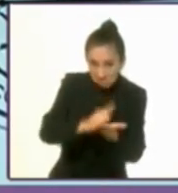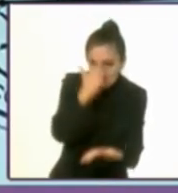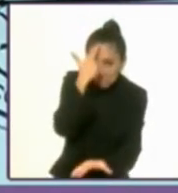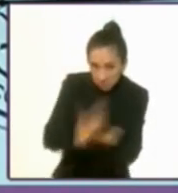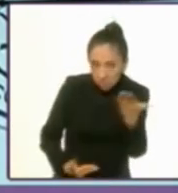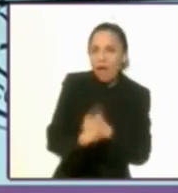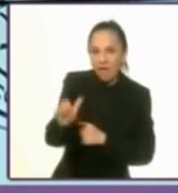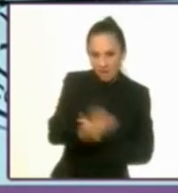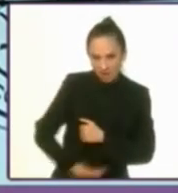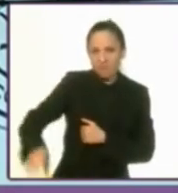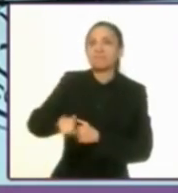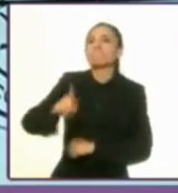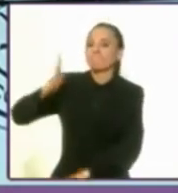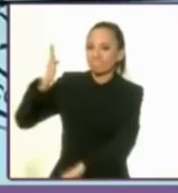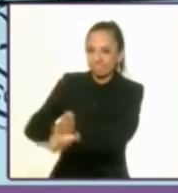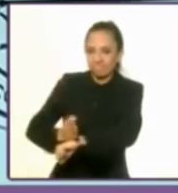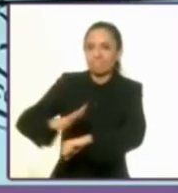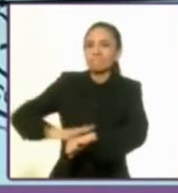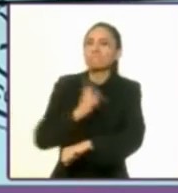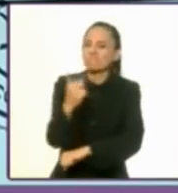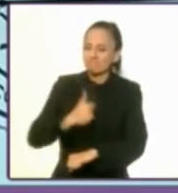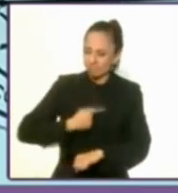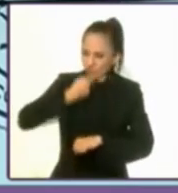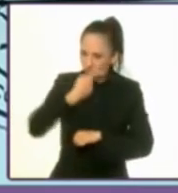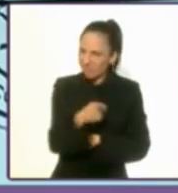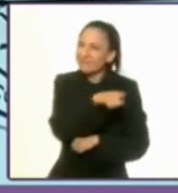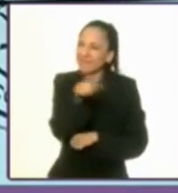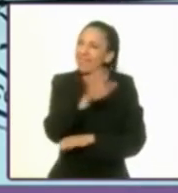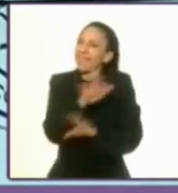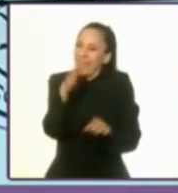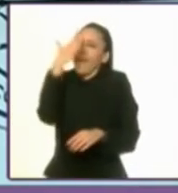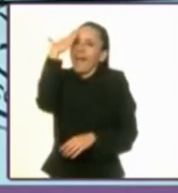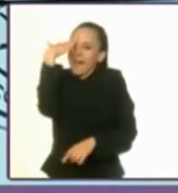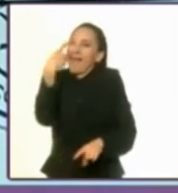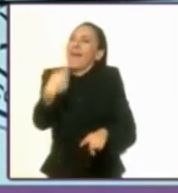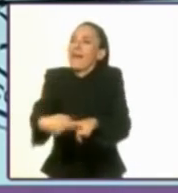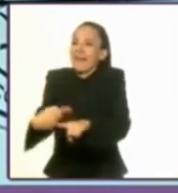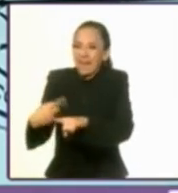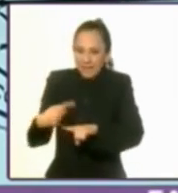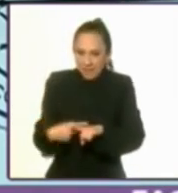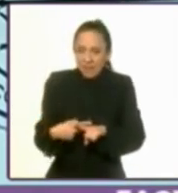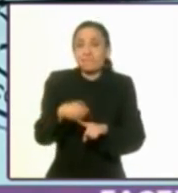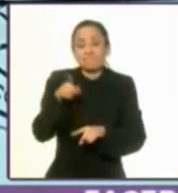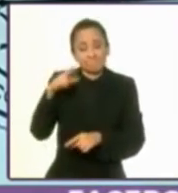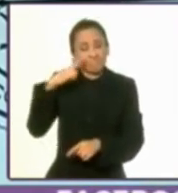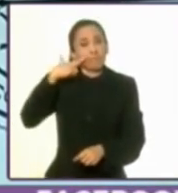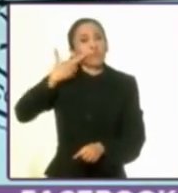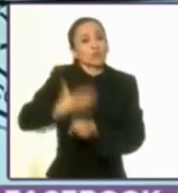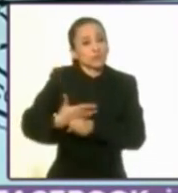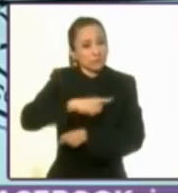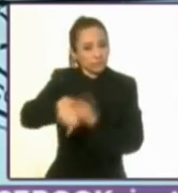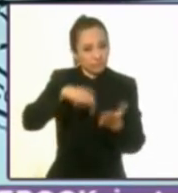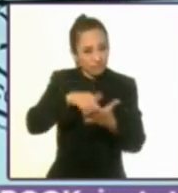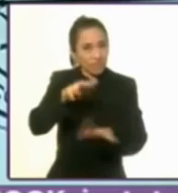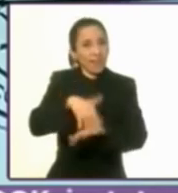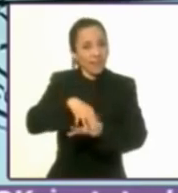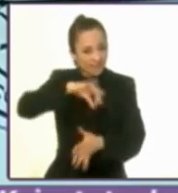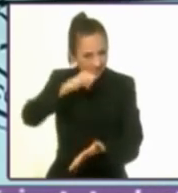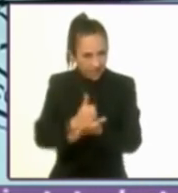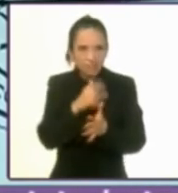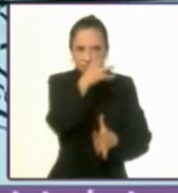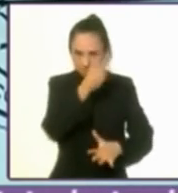por eso fue insistente en que había que ir por ya saben quién que es responsable en tlalpan también hay que ir por los diputados